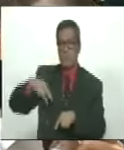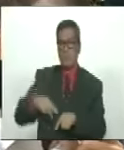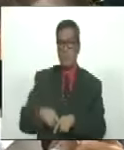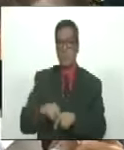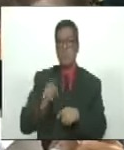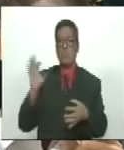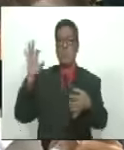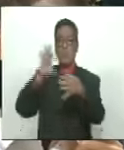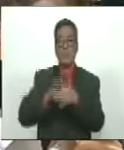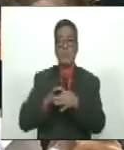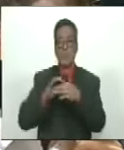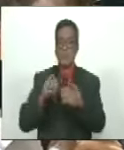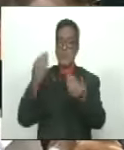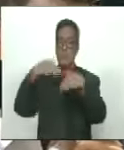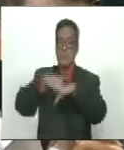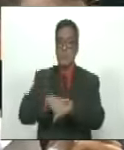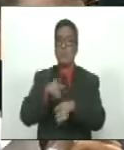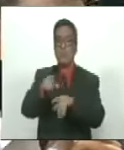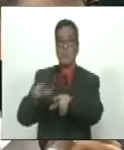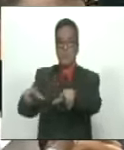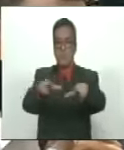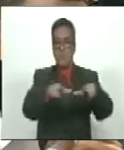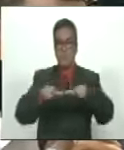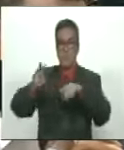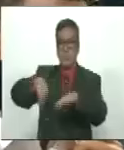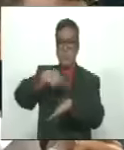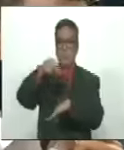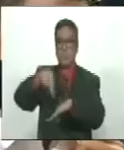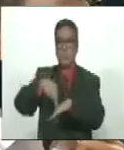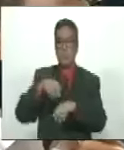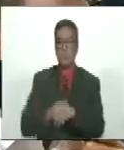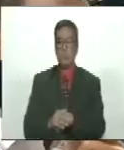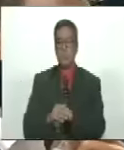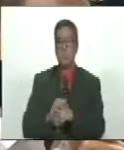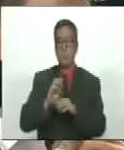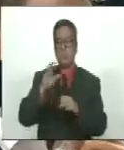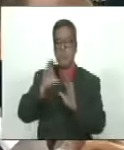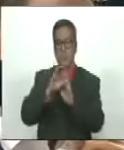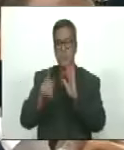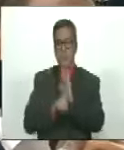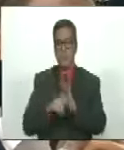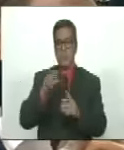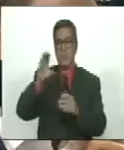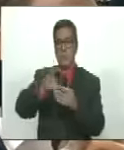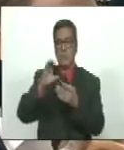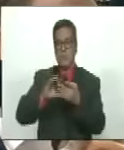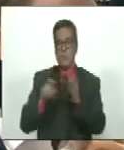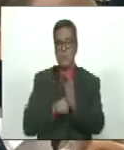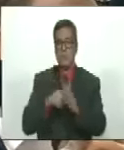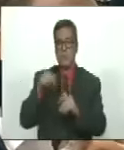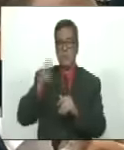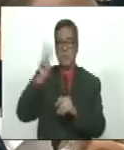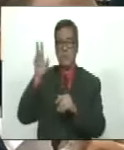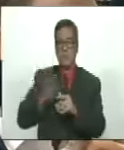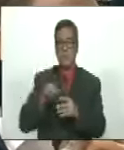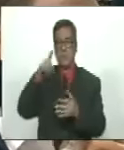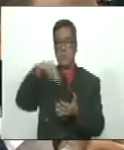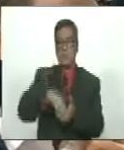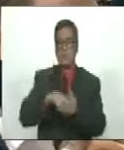como parte integrante del territorio nacional desde la Constitución de la Capitanía General de Venezuela